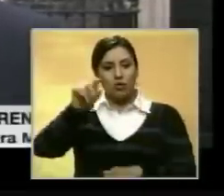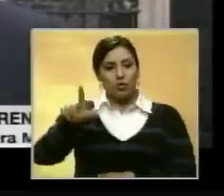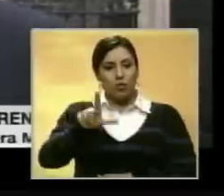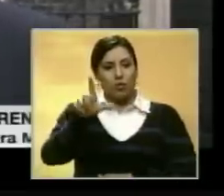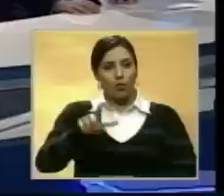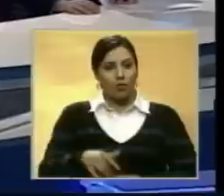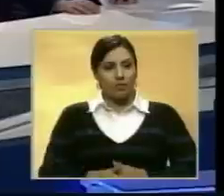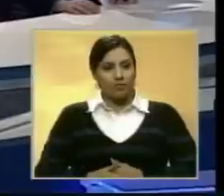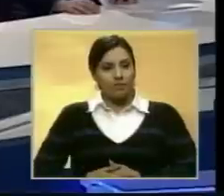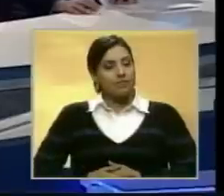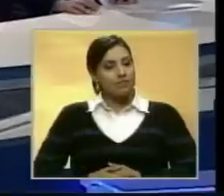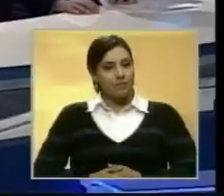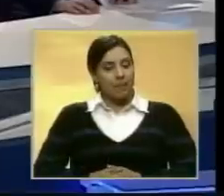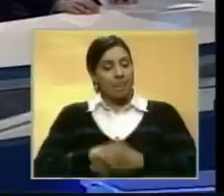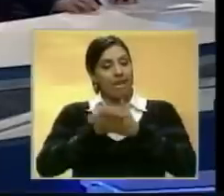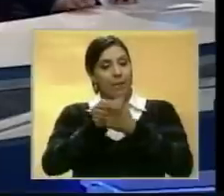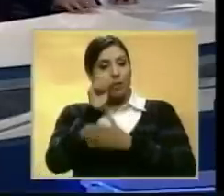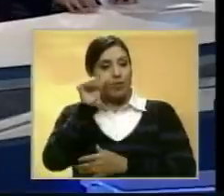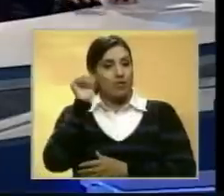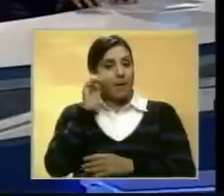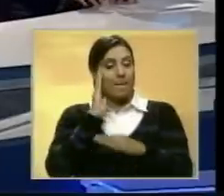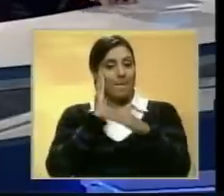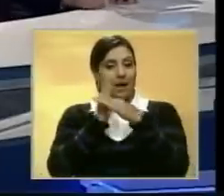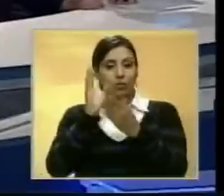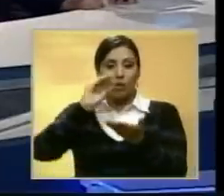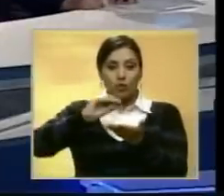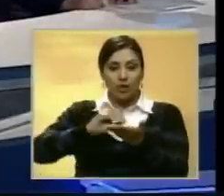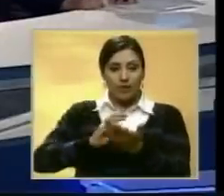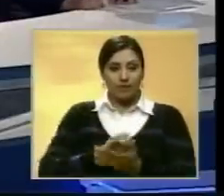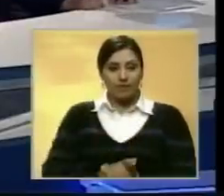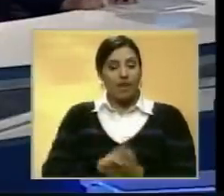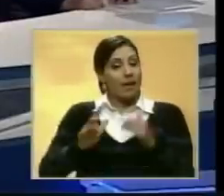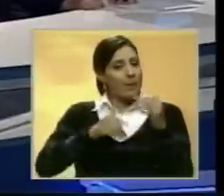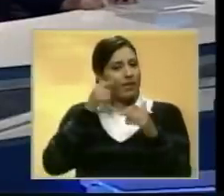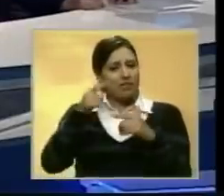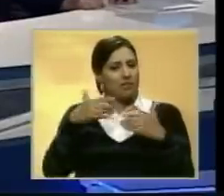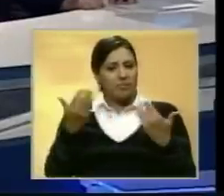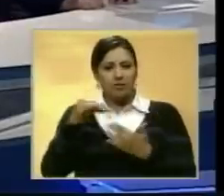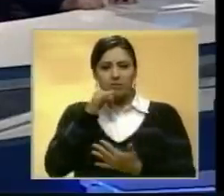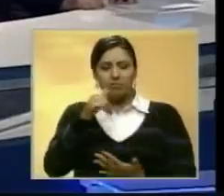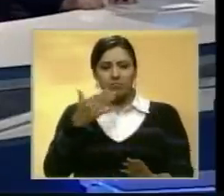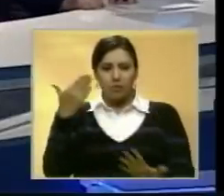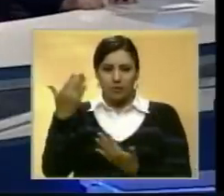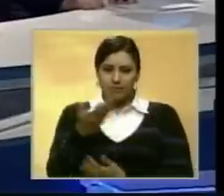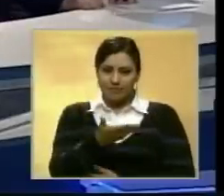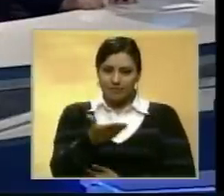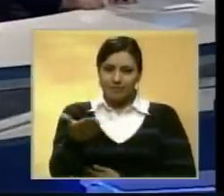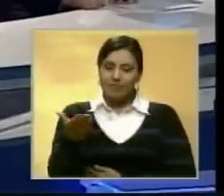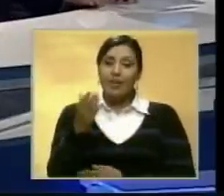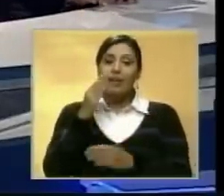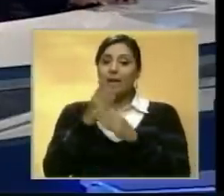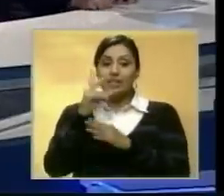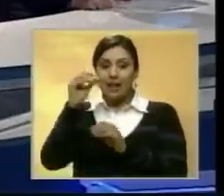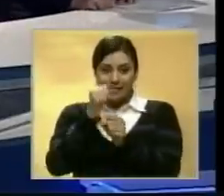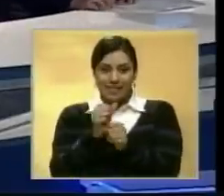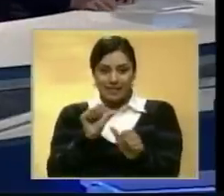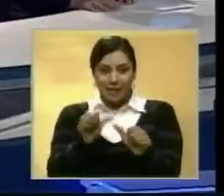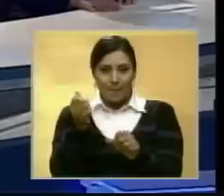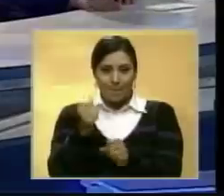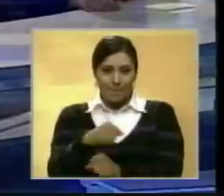julio. Amigas y amigos, tiempo de hacer una nueva pausa. Pero al regreso, más información para ustedes. No se aparten de la